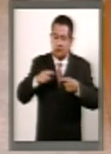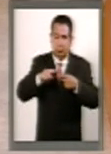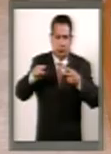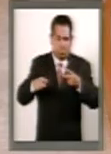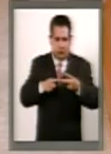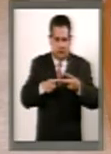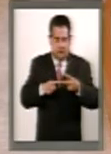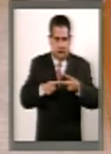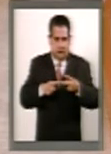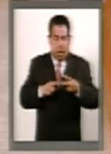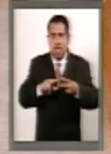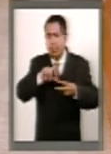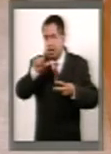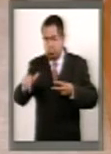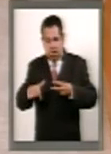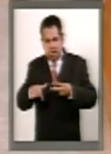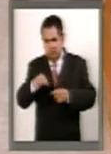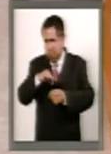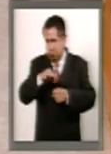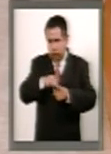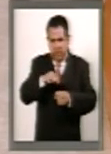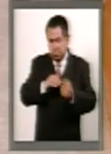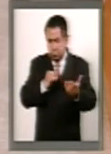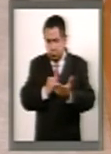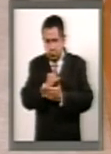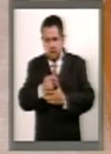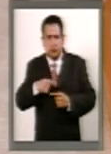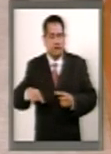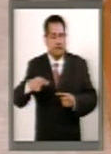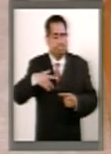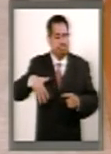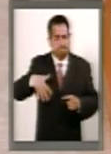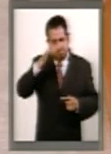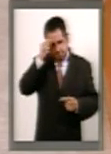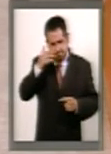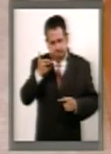Inmediatamente después someteremos a votación el acuerdo que ha sido presentado. Se concede el uso.